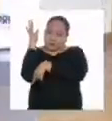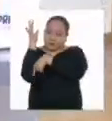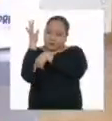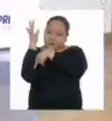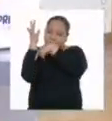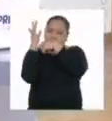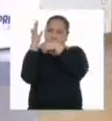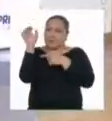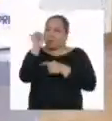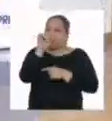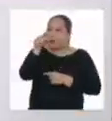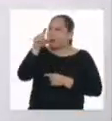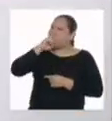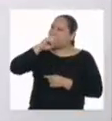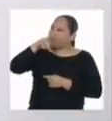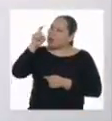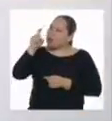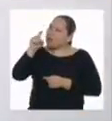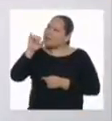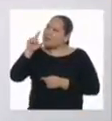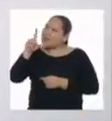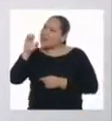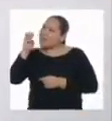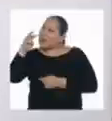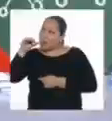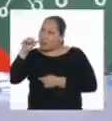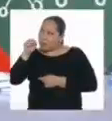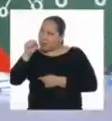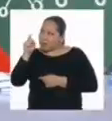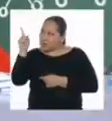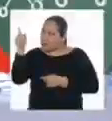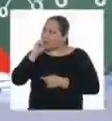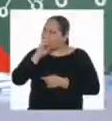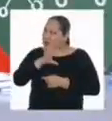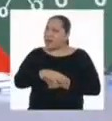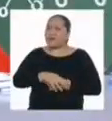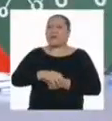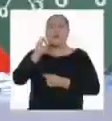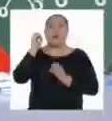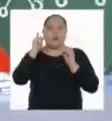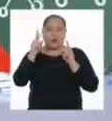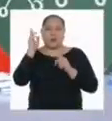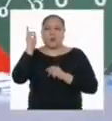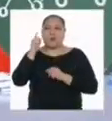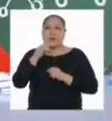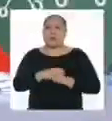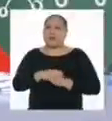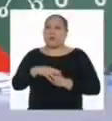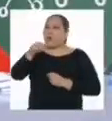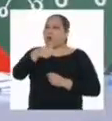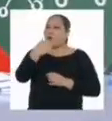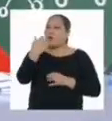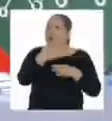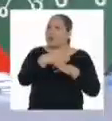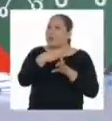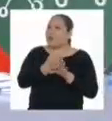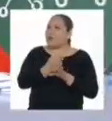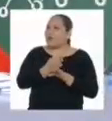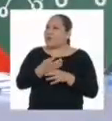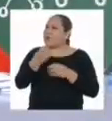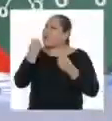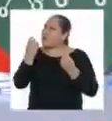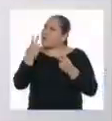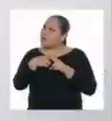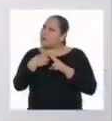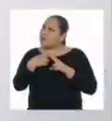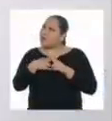los xilemas que mencionó hace poco? Exactamente, Yanira. De acuerdo, profesora Marlene. ¿Y el otro mecanismo,